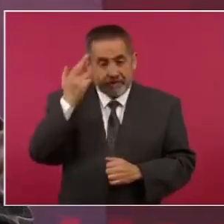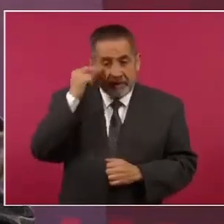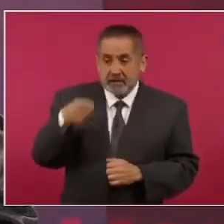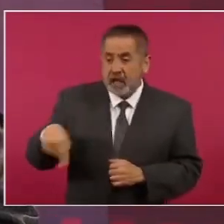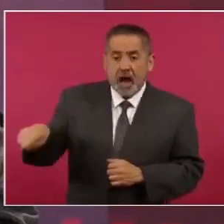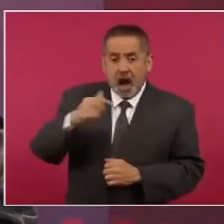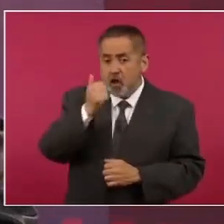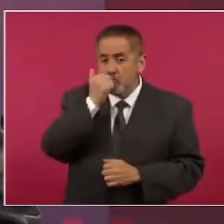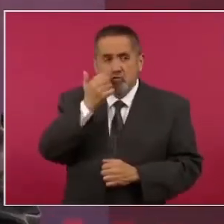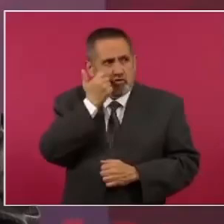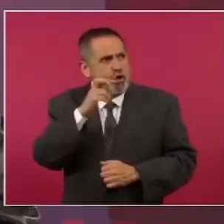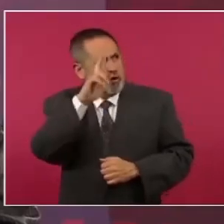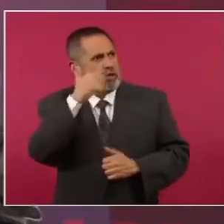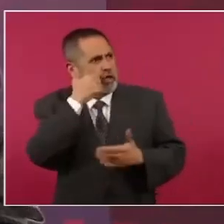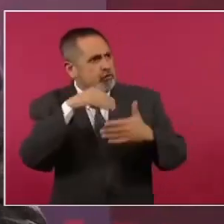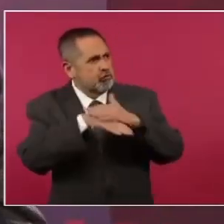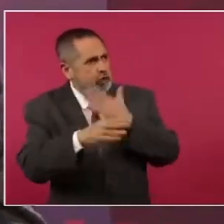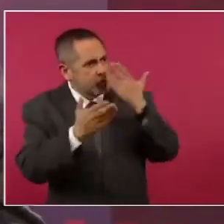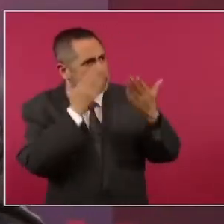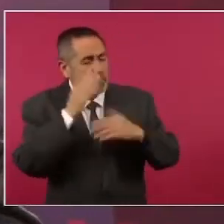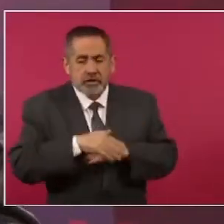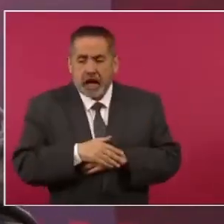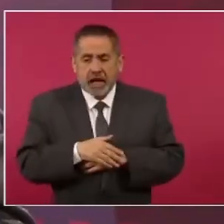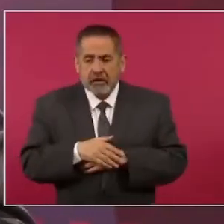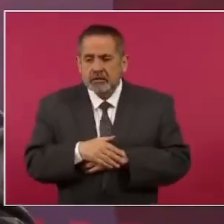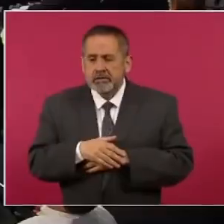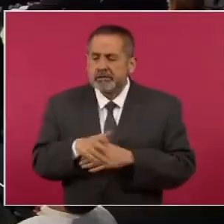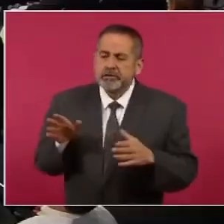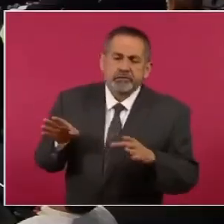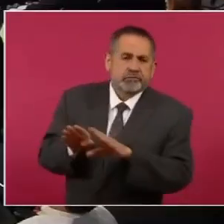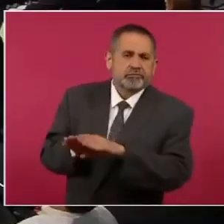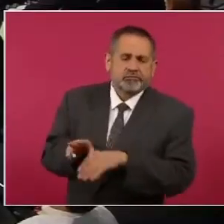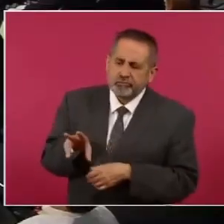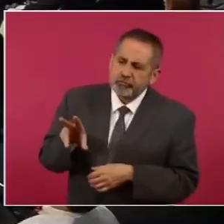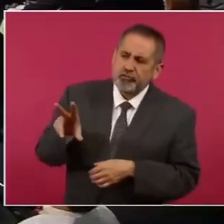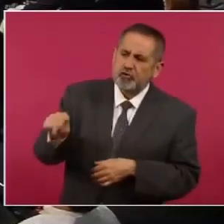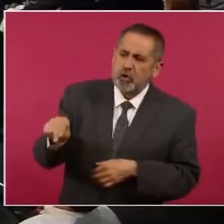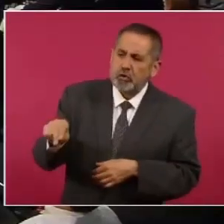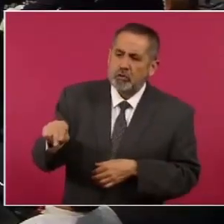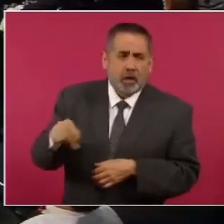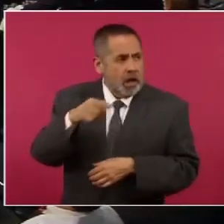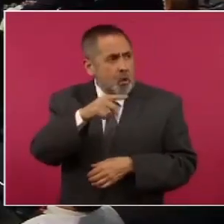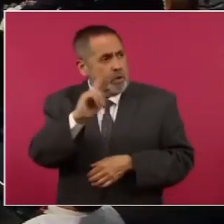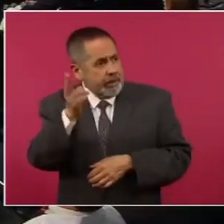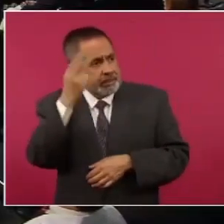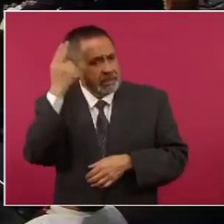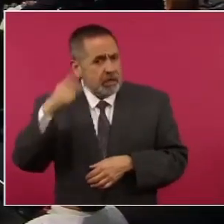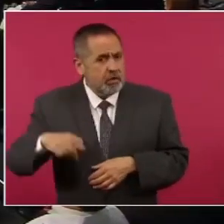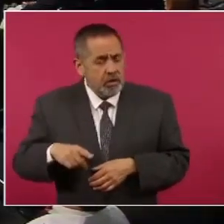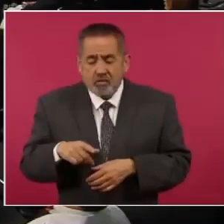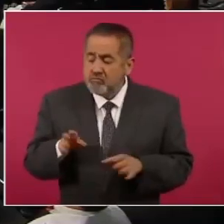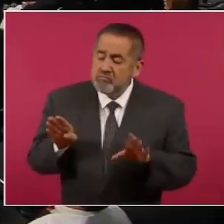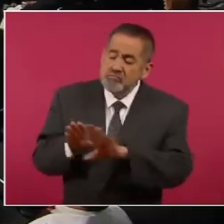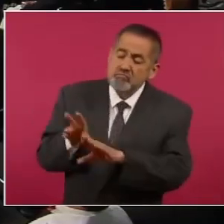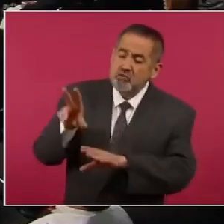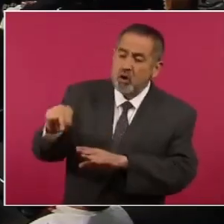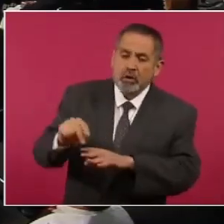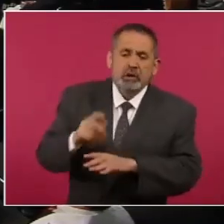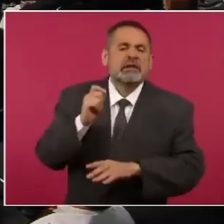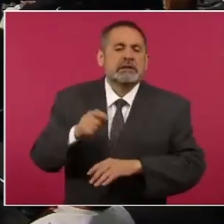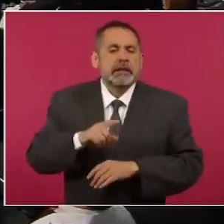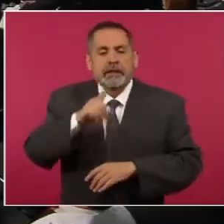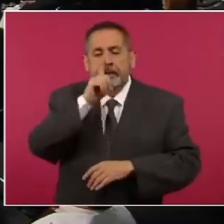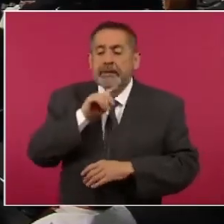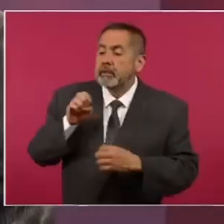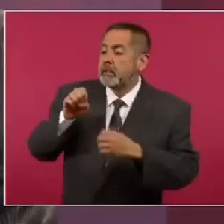rechazaba a quienes querían ingresar a las universidades públicas, con la mentira,